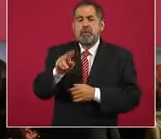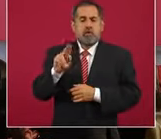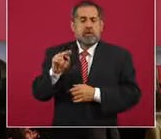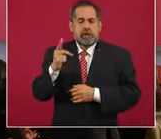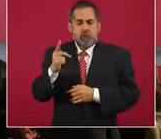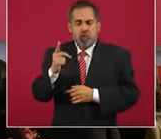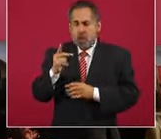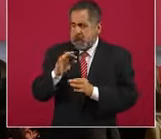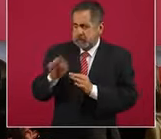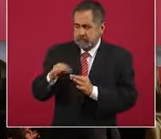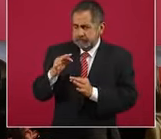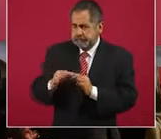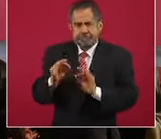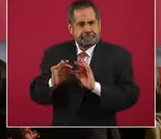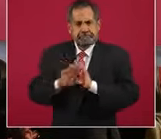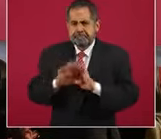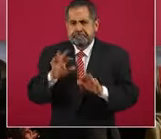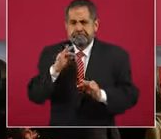concluidos.